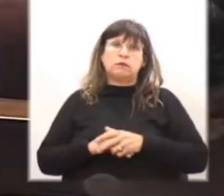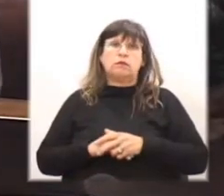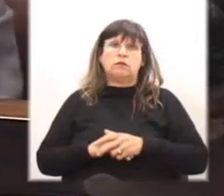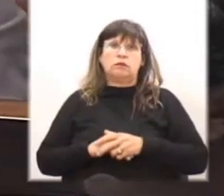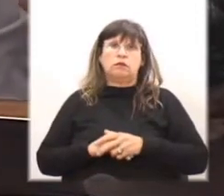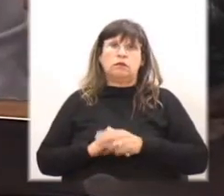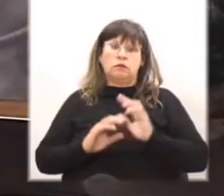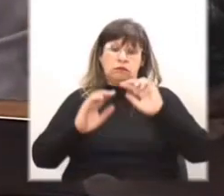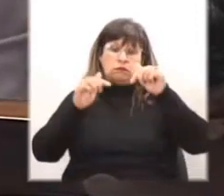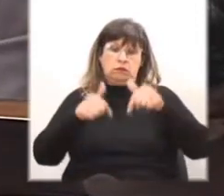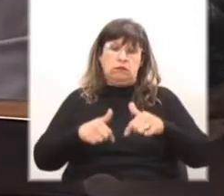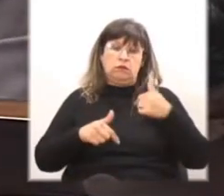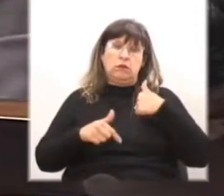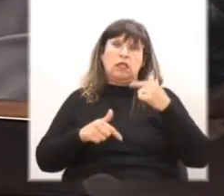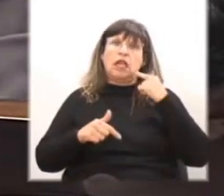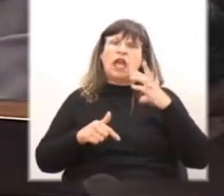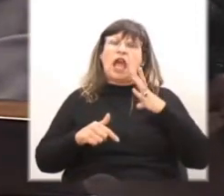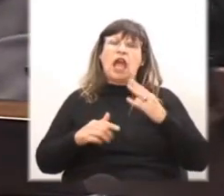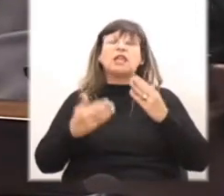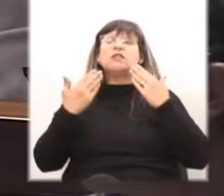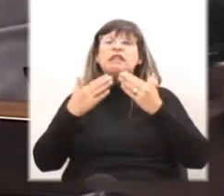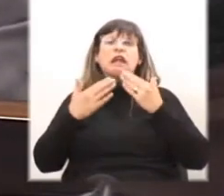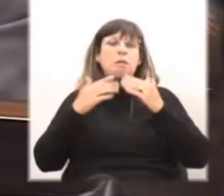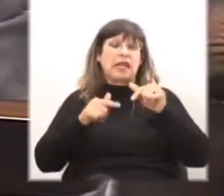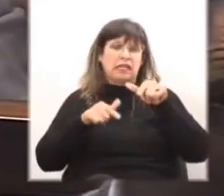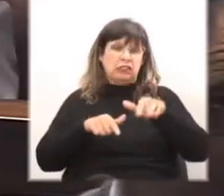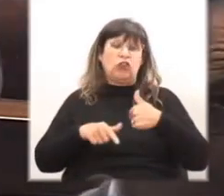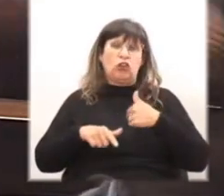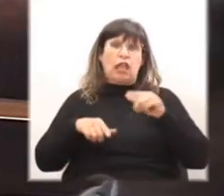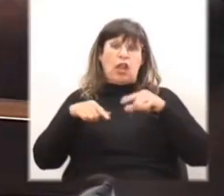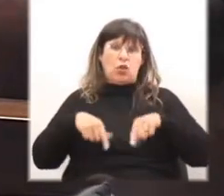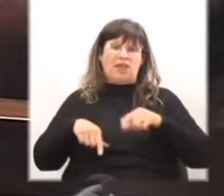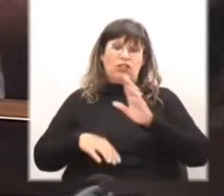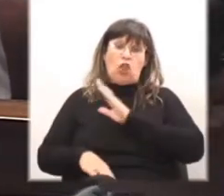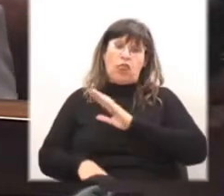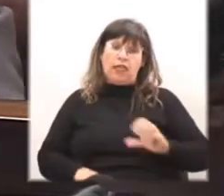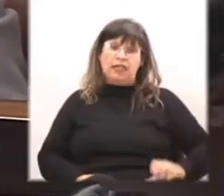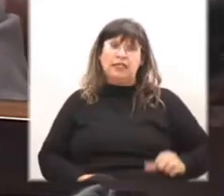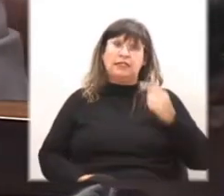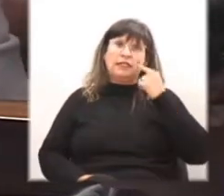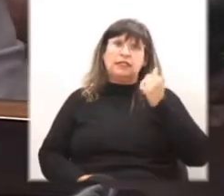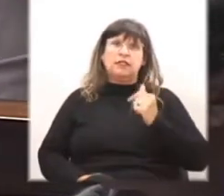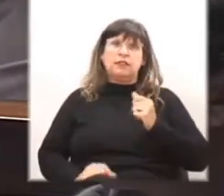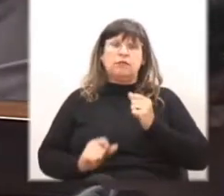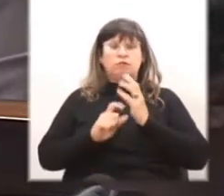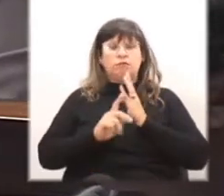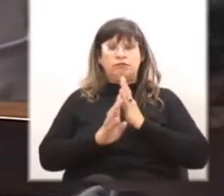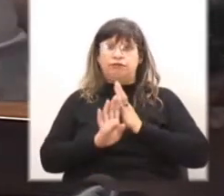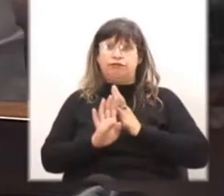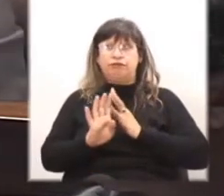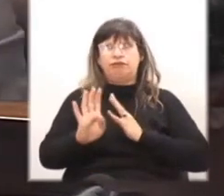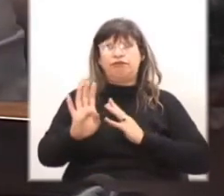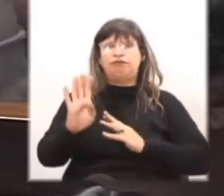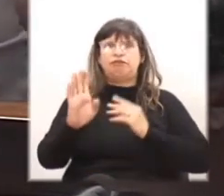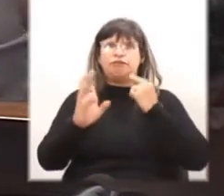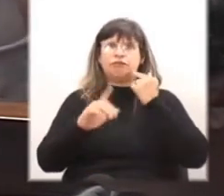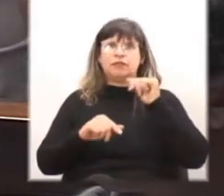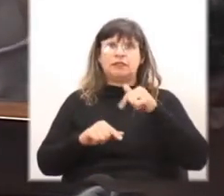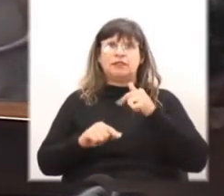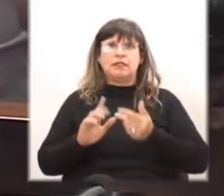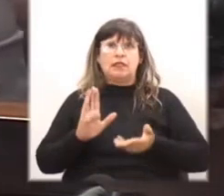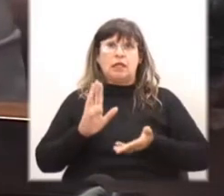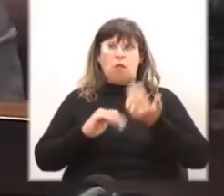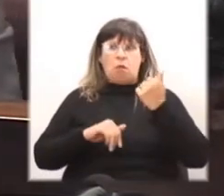que acá cuando hay interpelaciones a los ministros de Estado desfilan por estas bandejas los